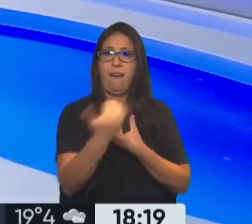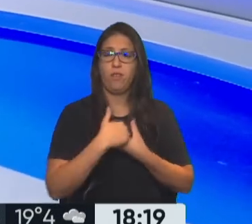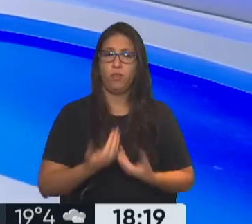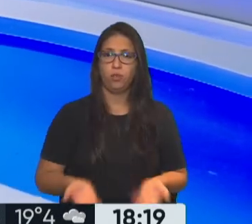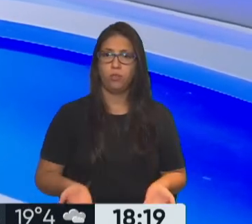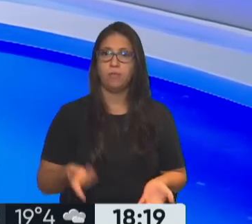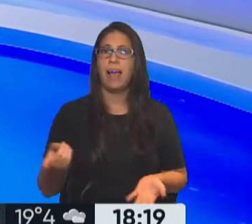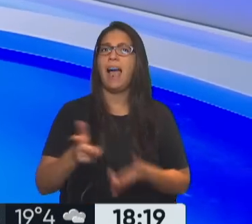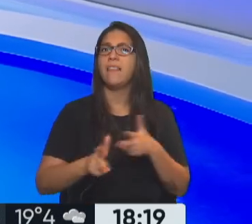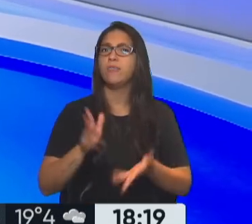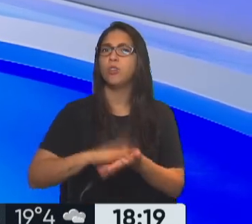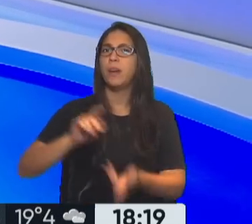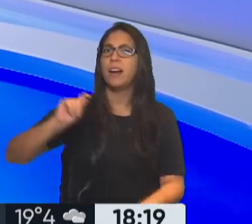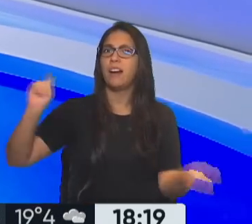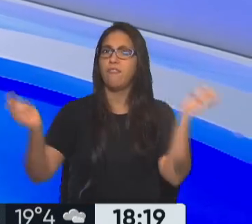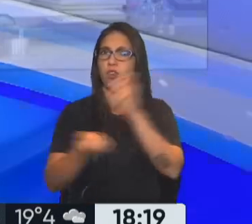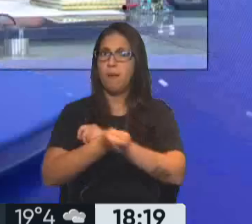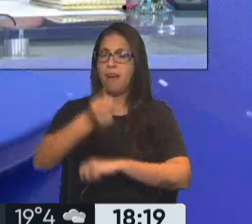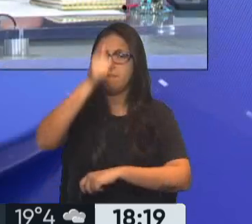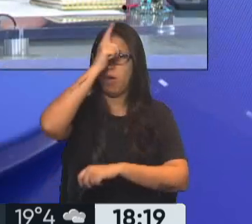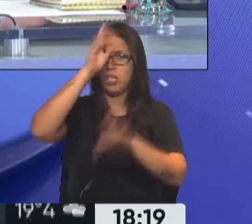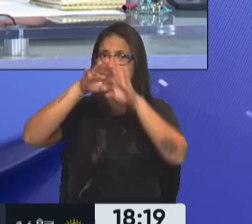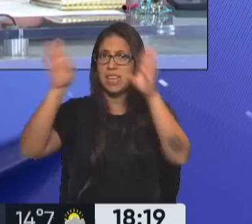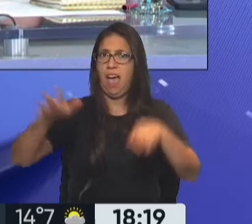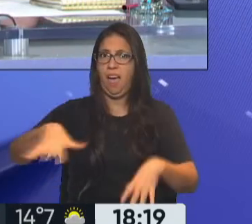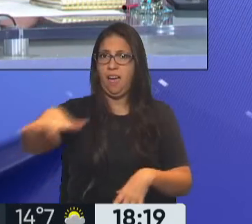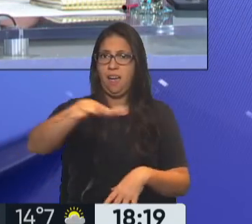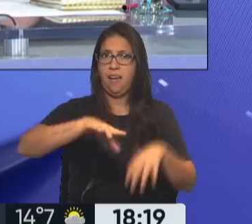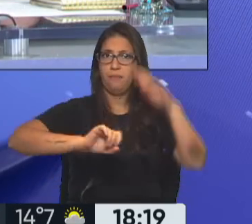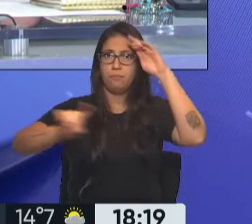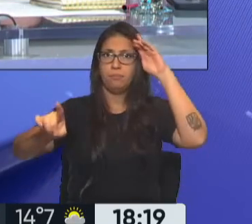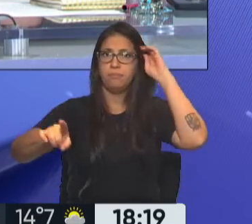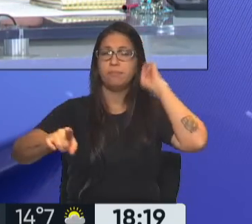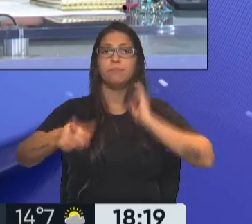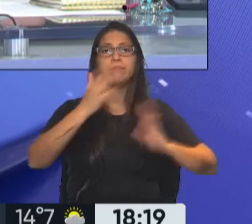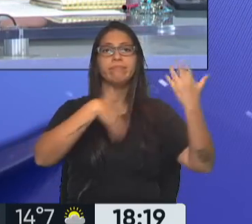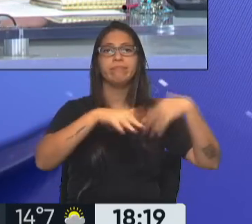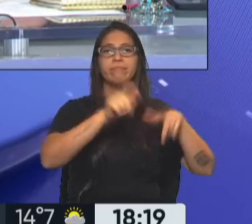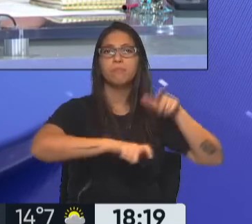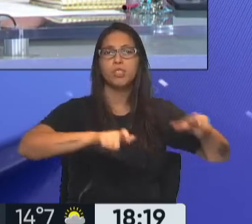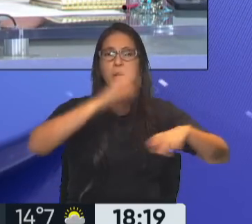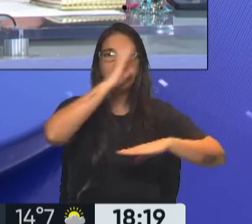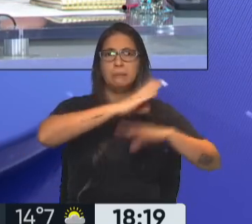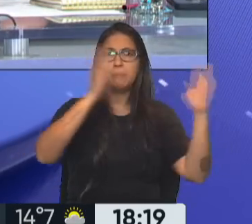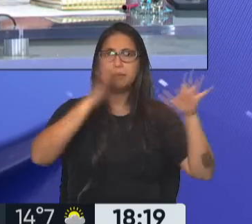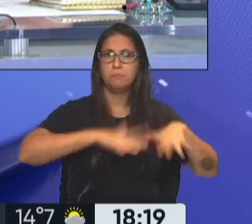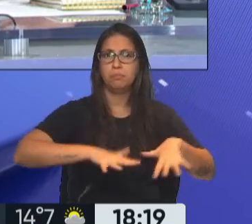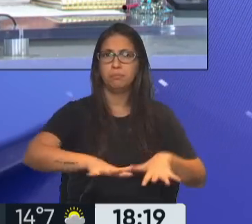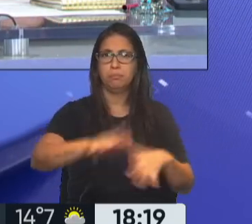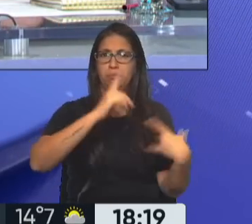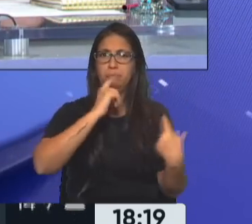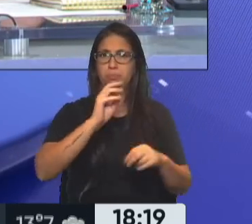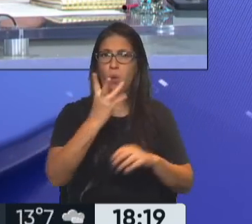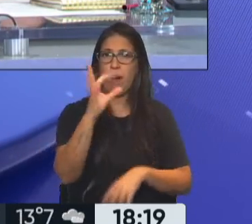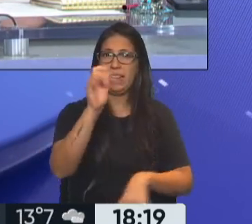de reformar directamente Carabineros, bueno, ¿no? Claro. Porque recordemos que en el estallido social, más de 40 muertos, bueno, decenas